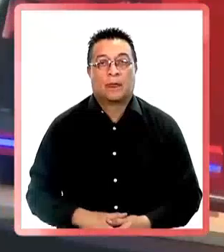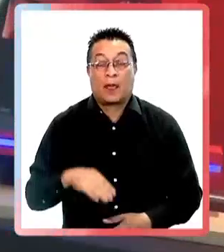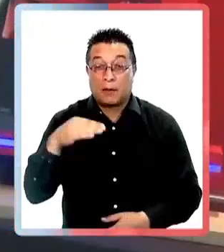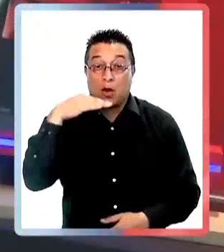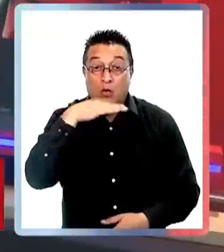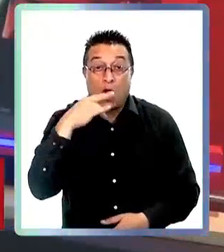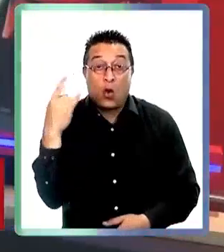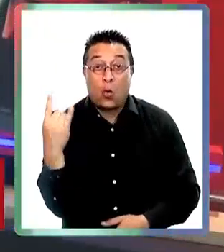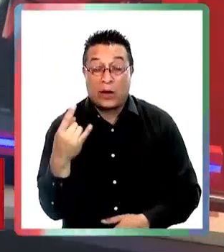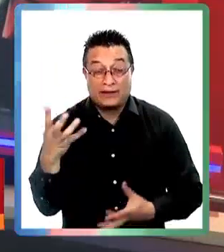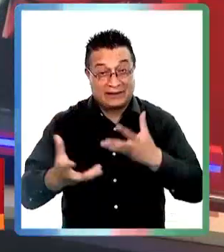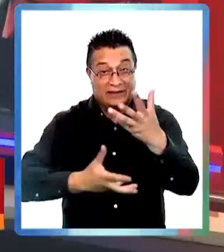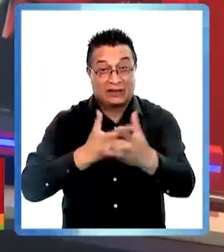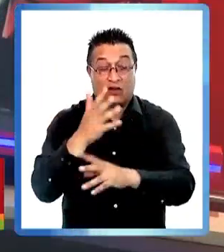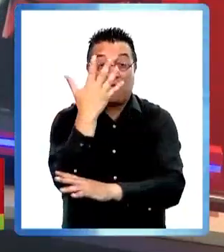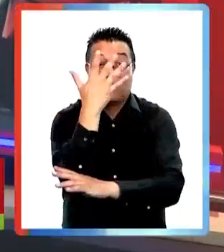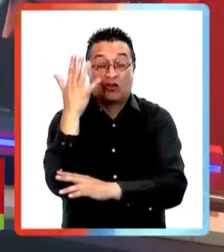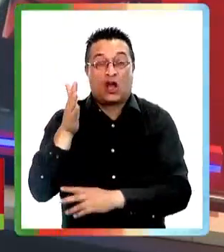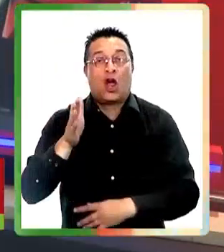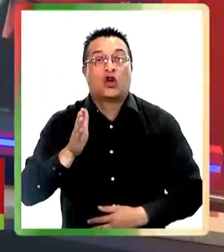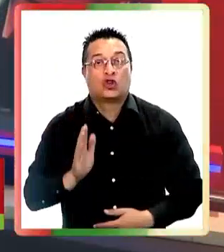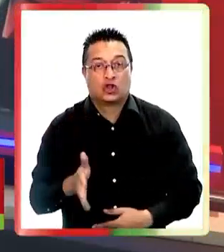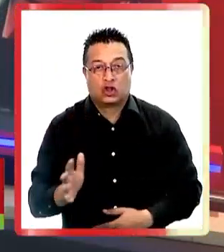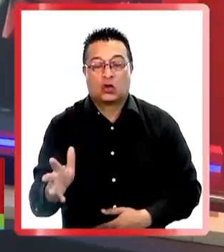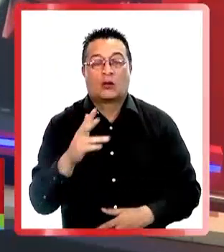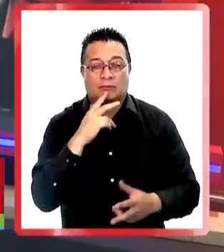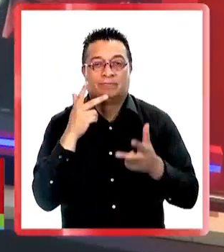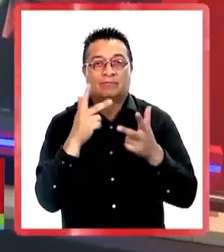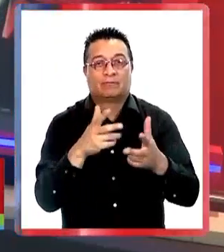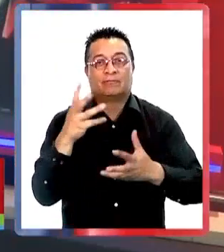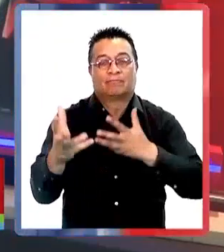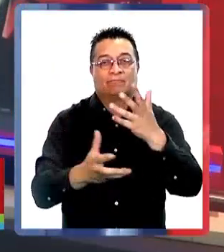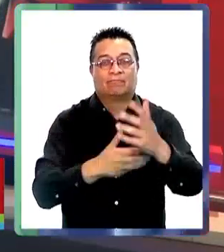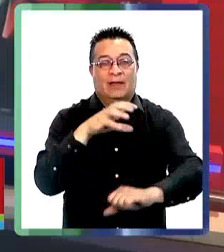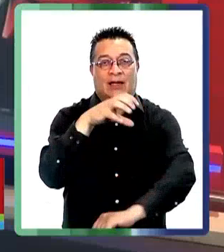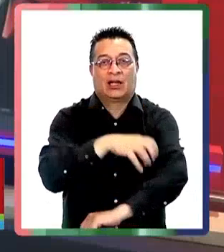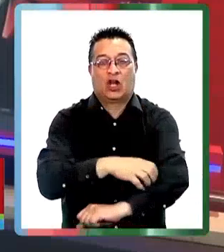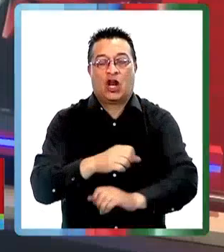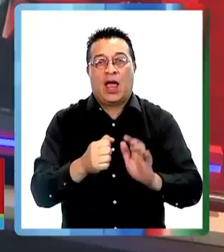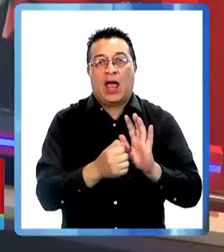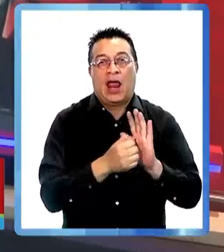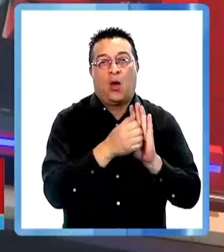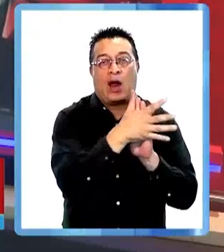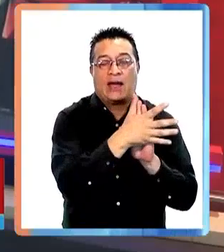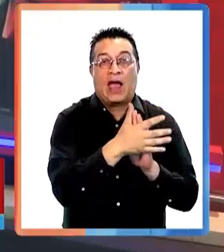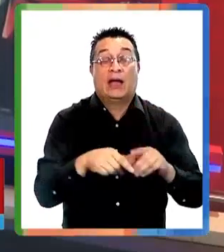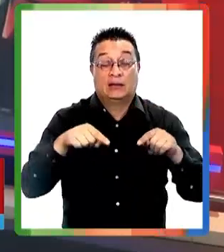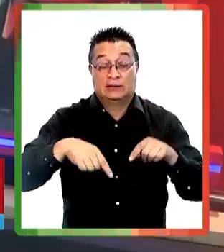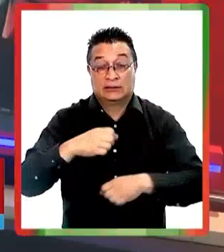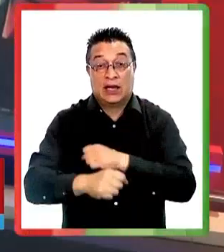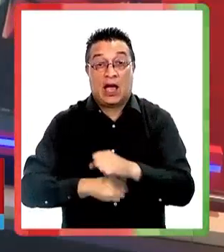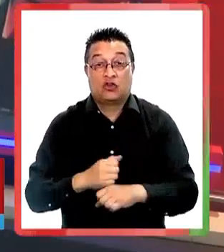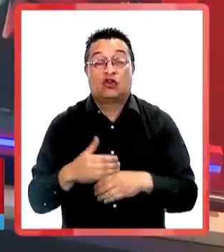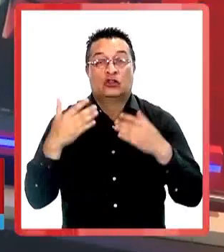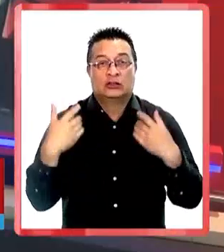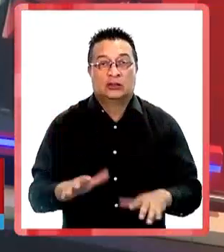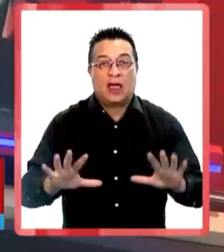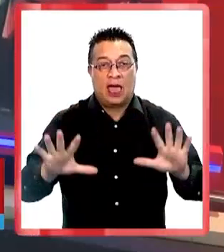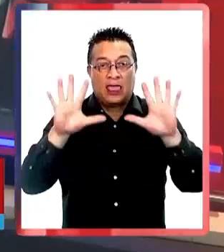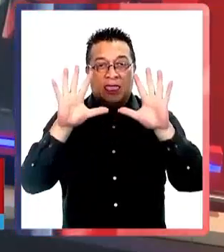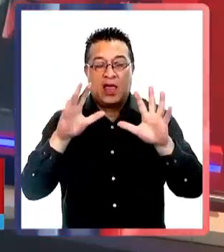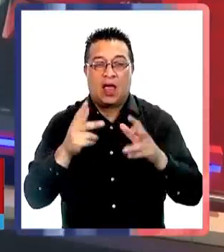y en plena emergencia por los incendios forestales continúan los ataques incendiarios en la región de la araucanía en lo que va de este año han ocurrido